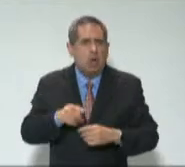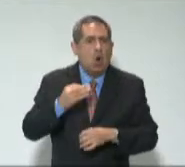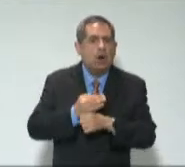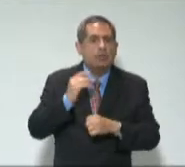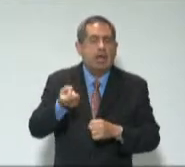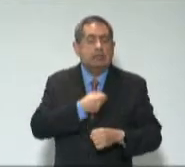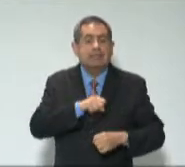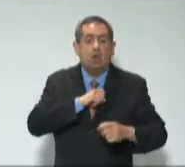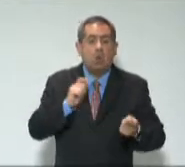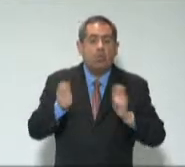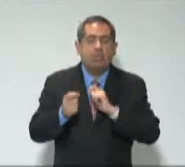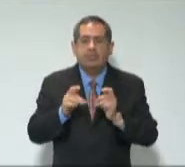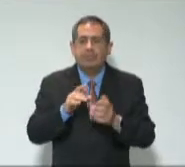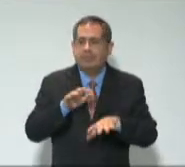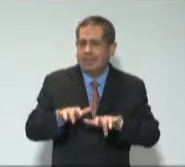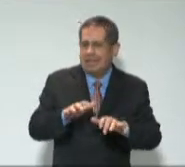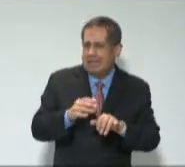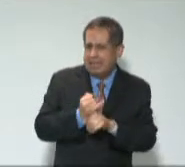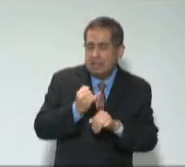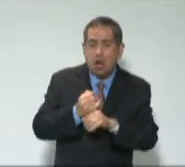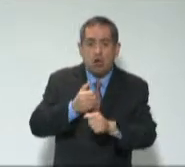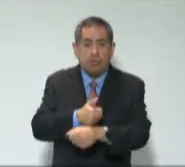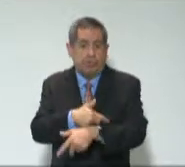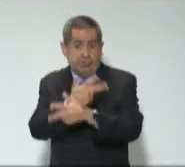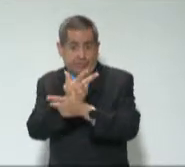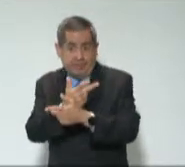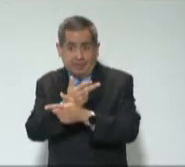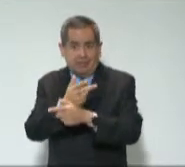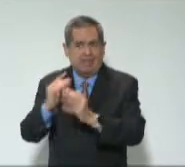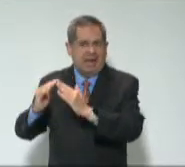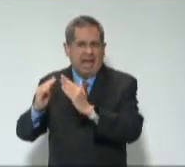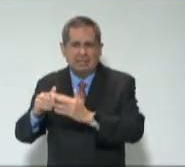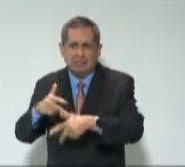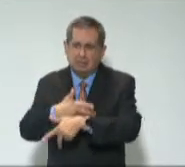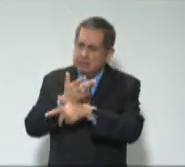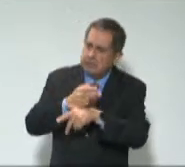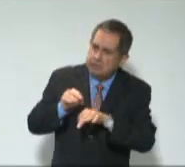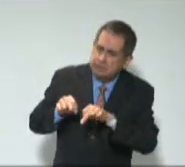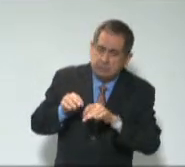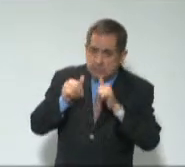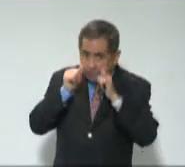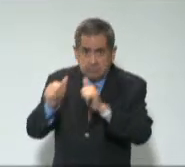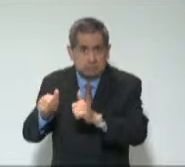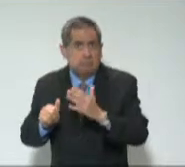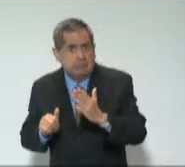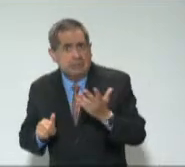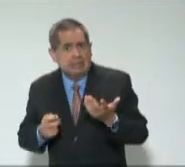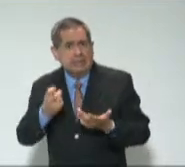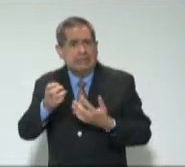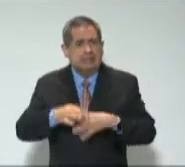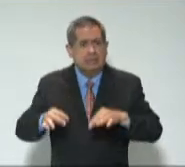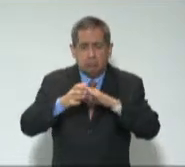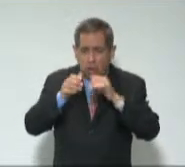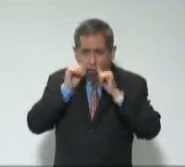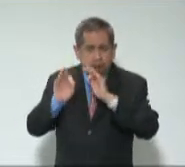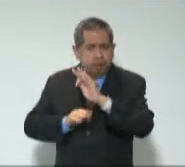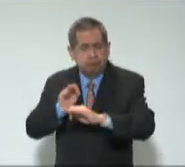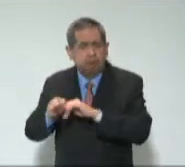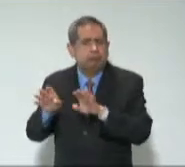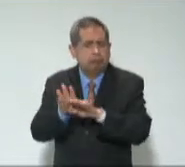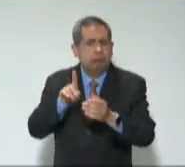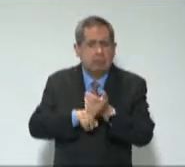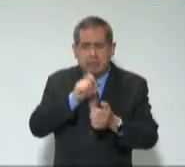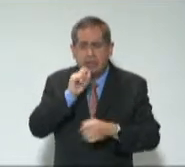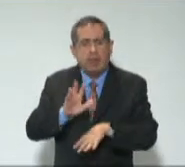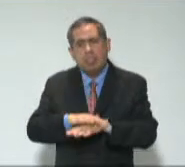eh a la intervención con telesalud para complementar las capacidades del sistema de de salud evidentemente También tenemos